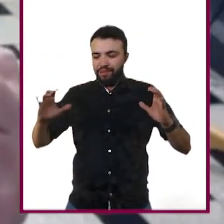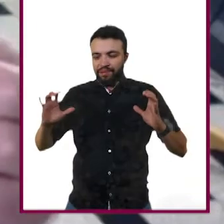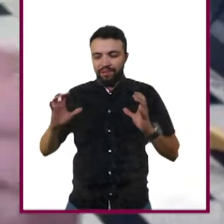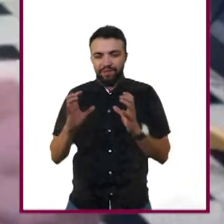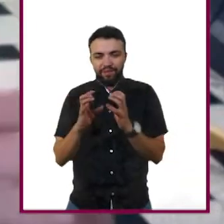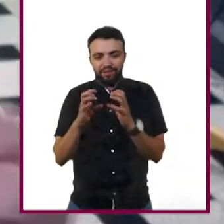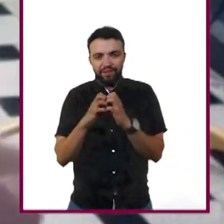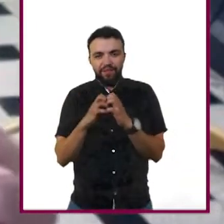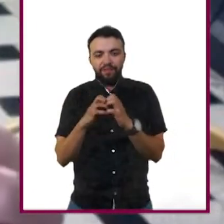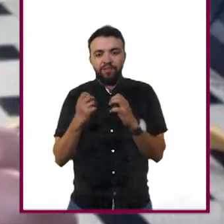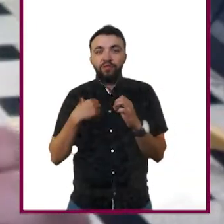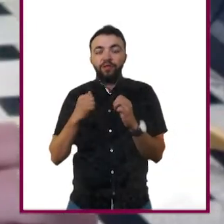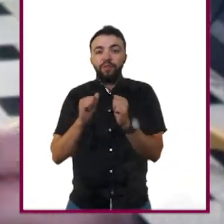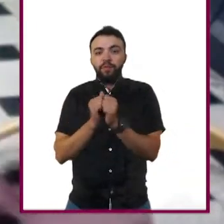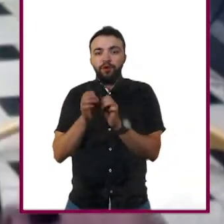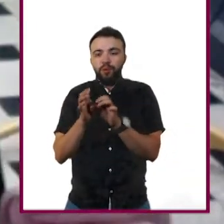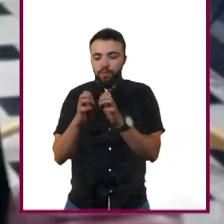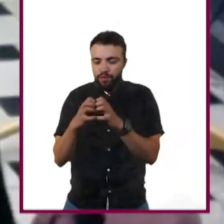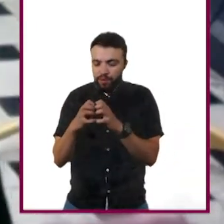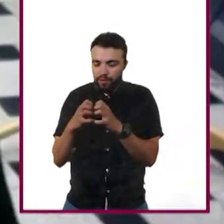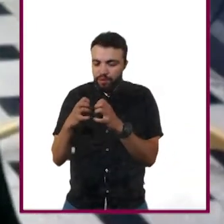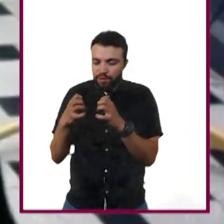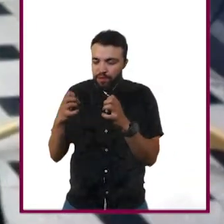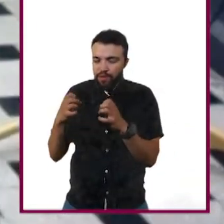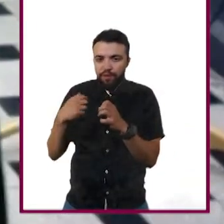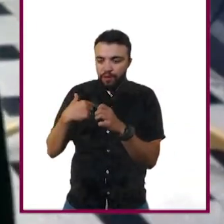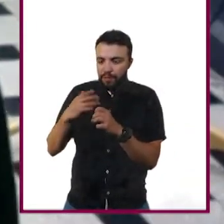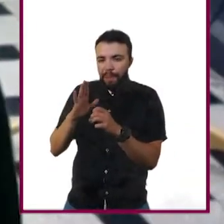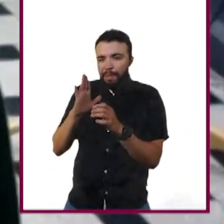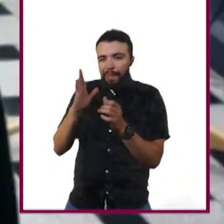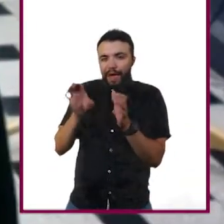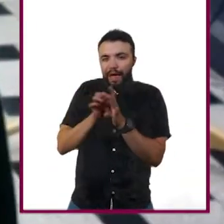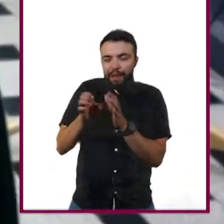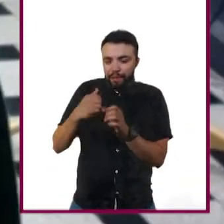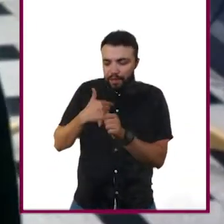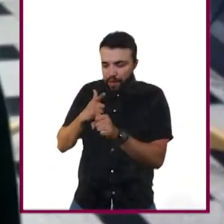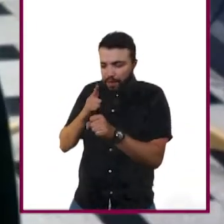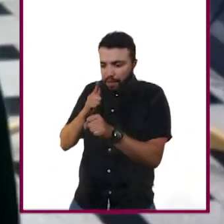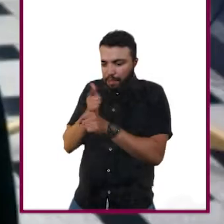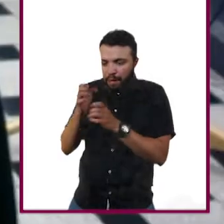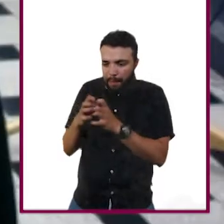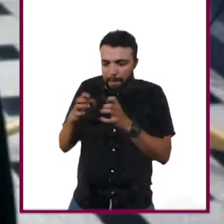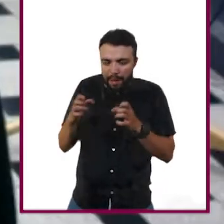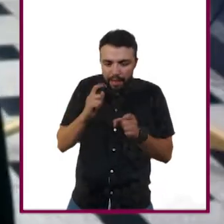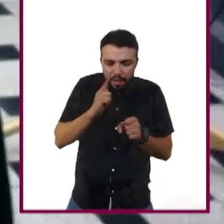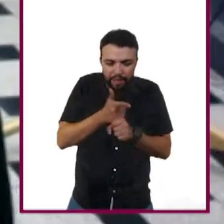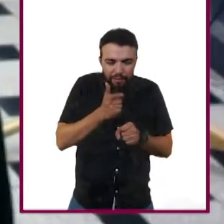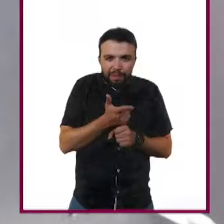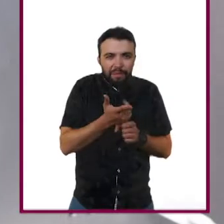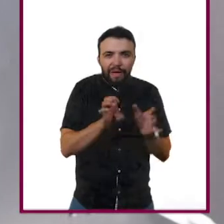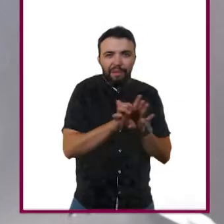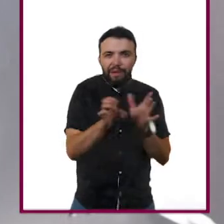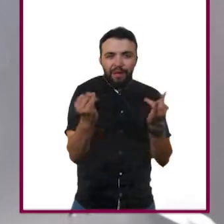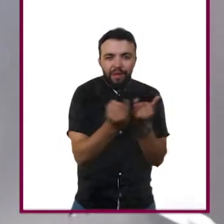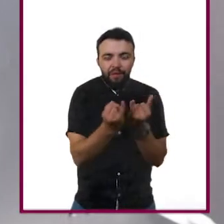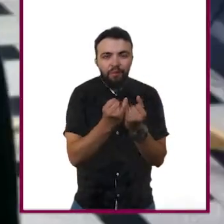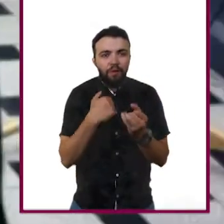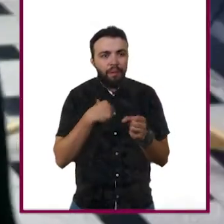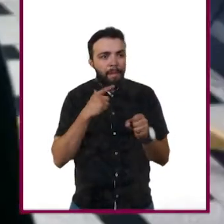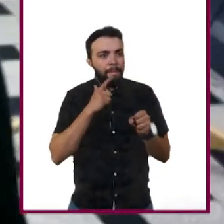voy encontrando una nueva arista a esa manera de entenderlo. Primero fue una cosa que hice sin darme